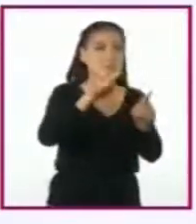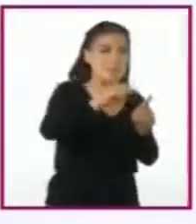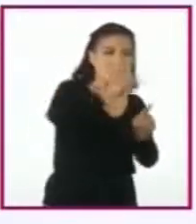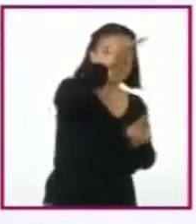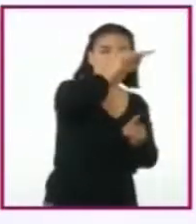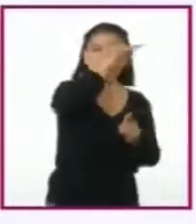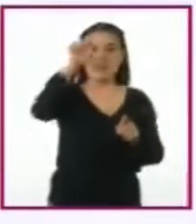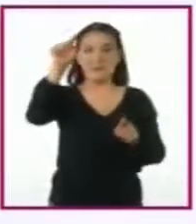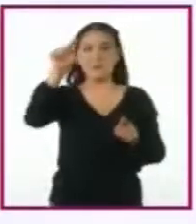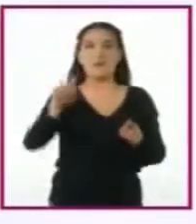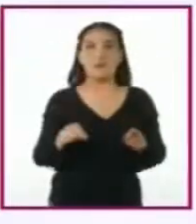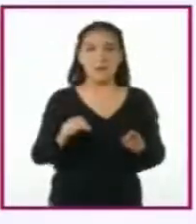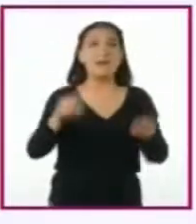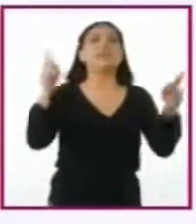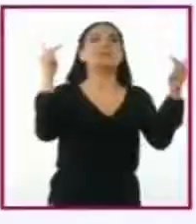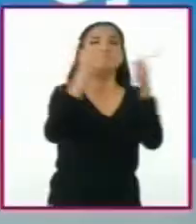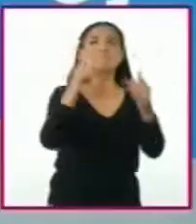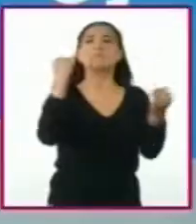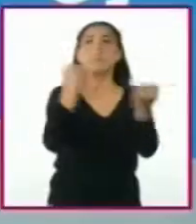correspondientes son proporcionales.